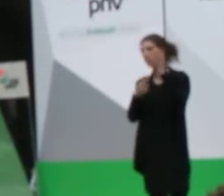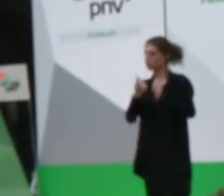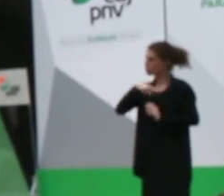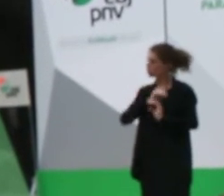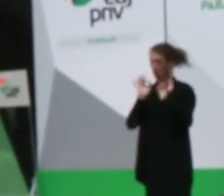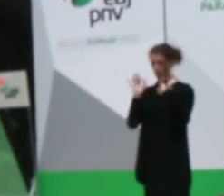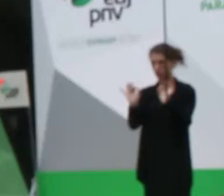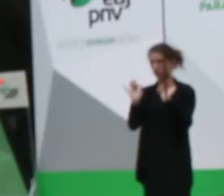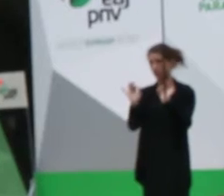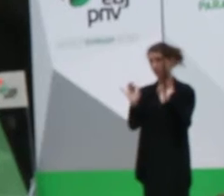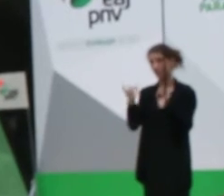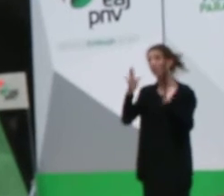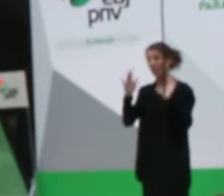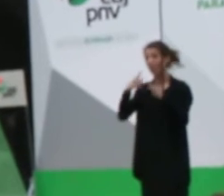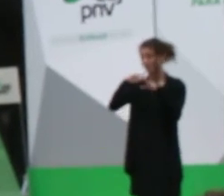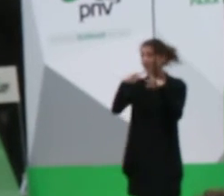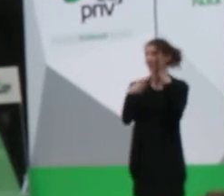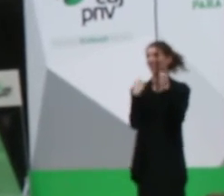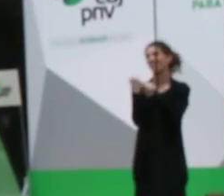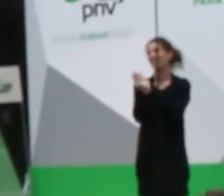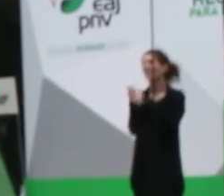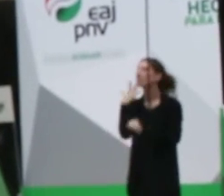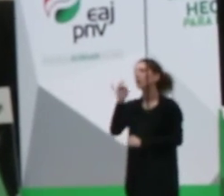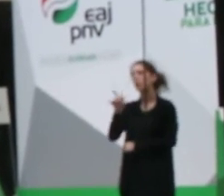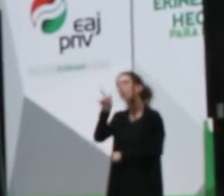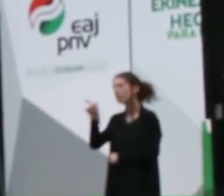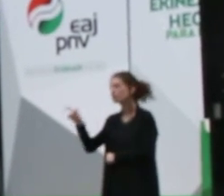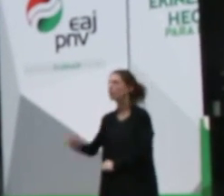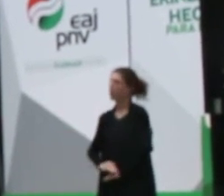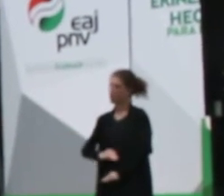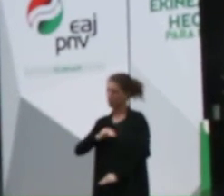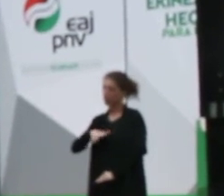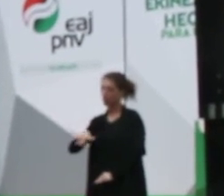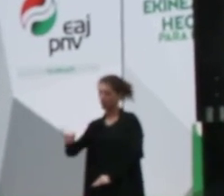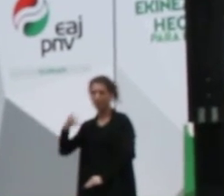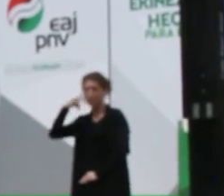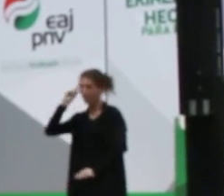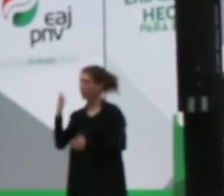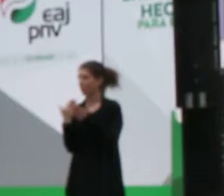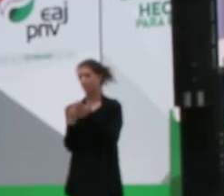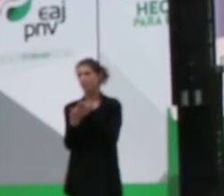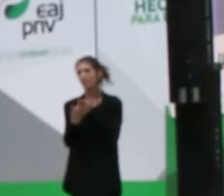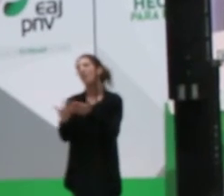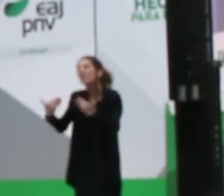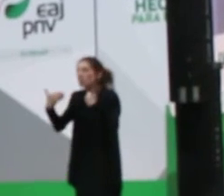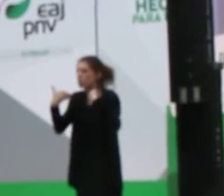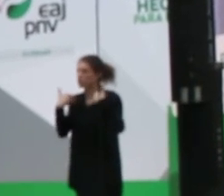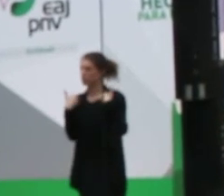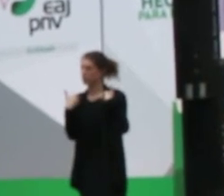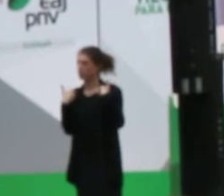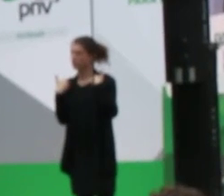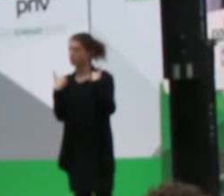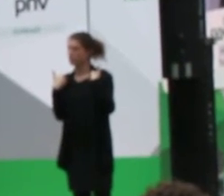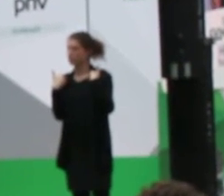a disposición personas capaces. Experiencia demostrada y la responsabilidad.